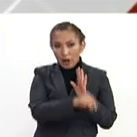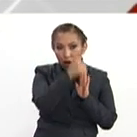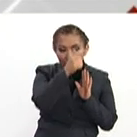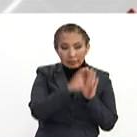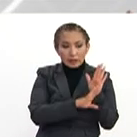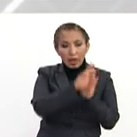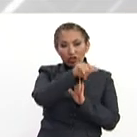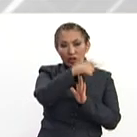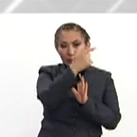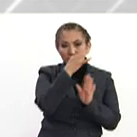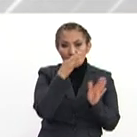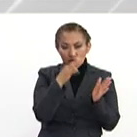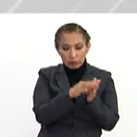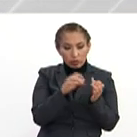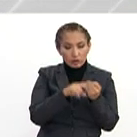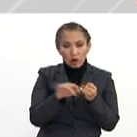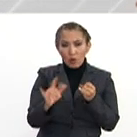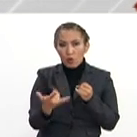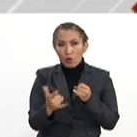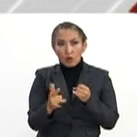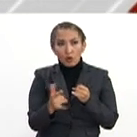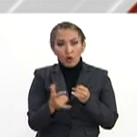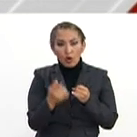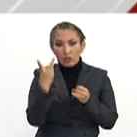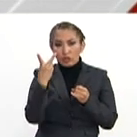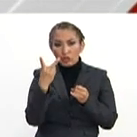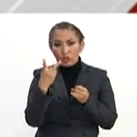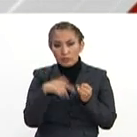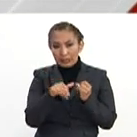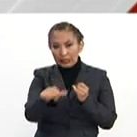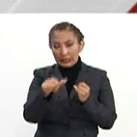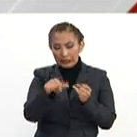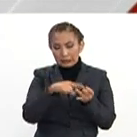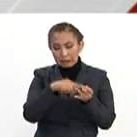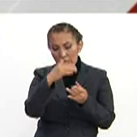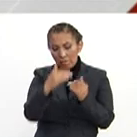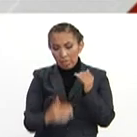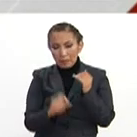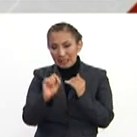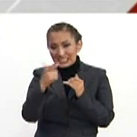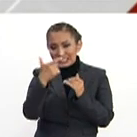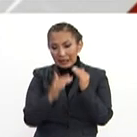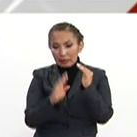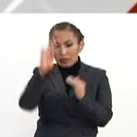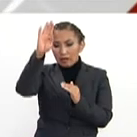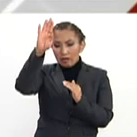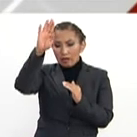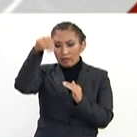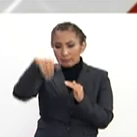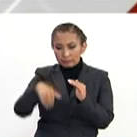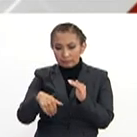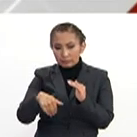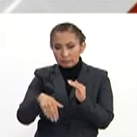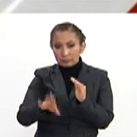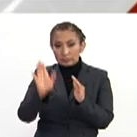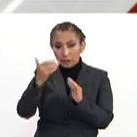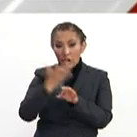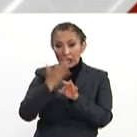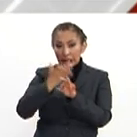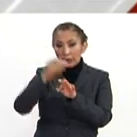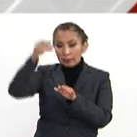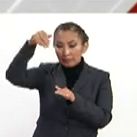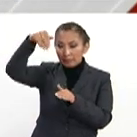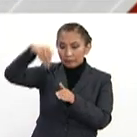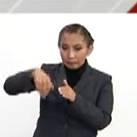2011 llegó a 12 puntos, en julio del 16 lo llegamos a registrar en 27. Si ven, esta caída que ha